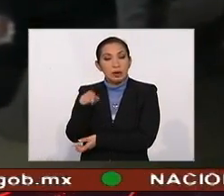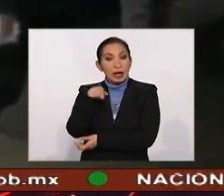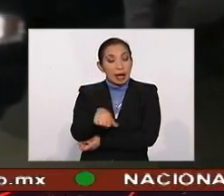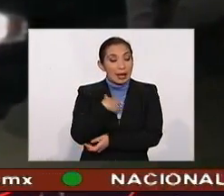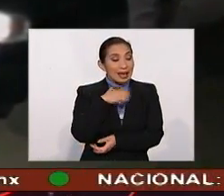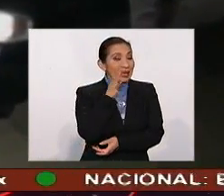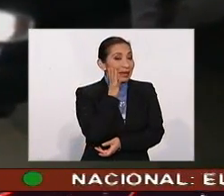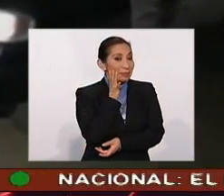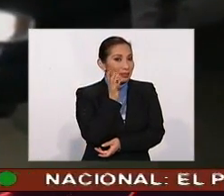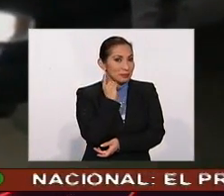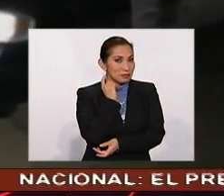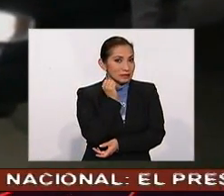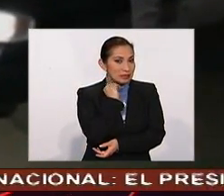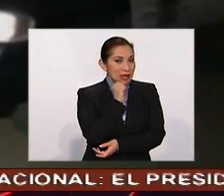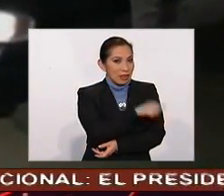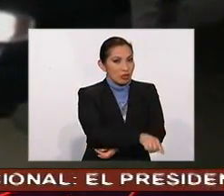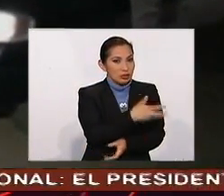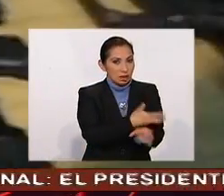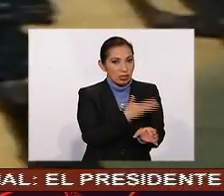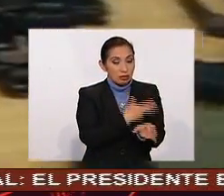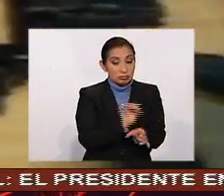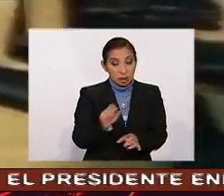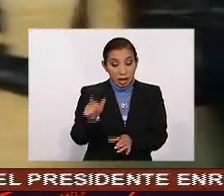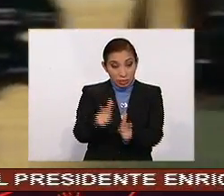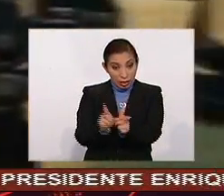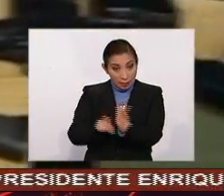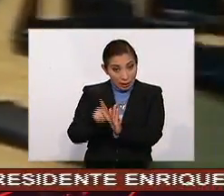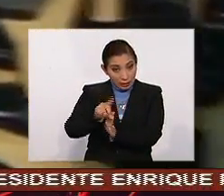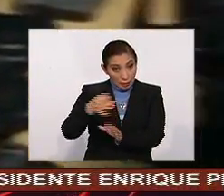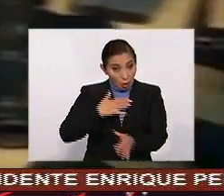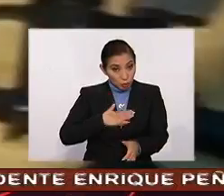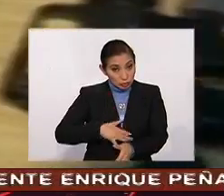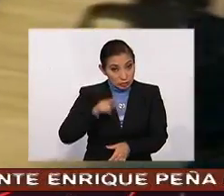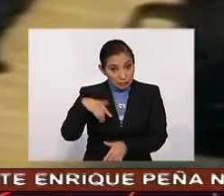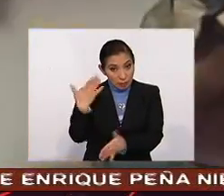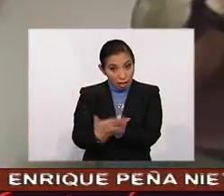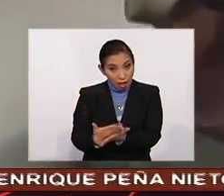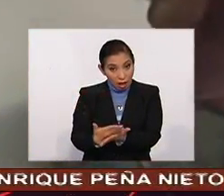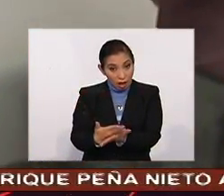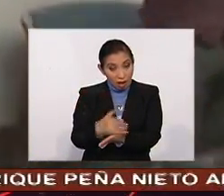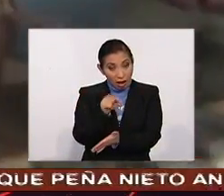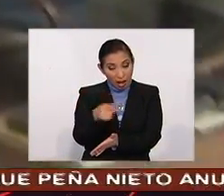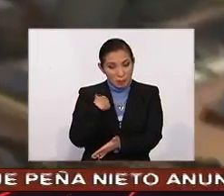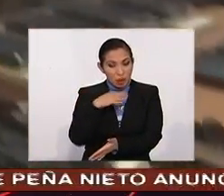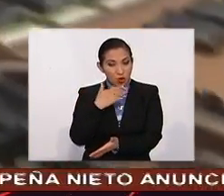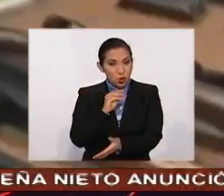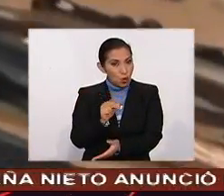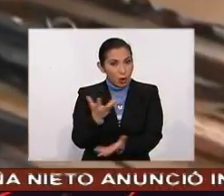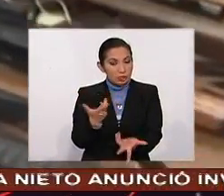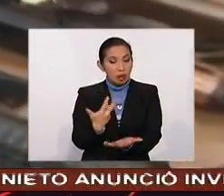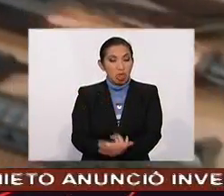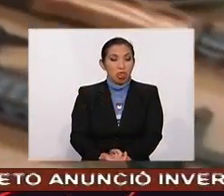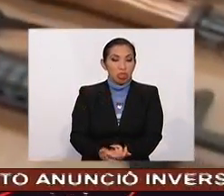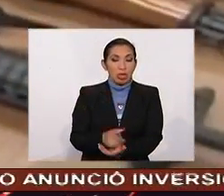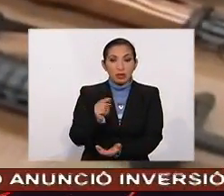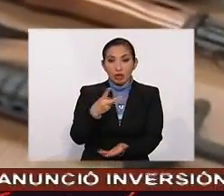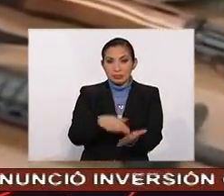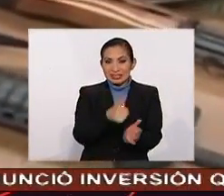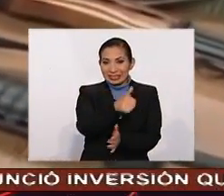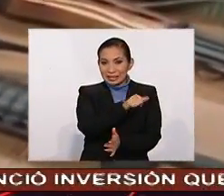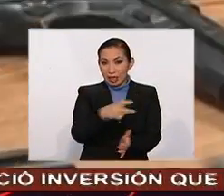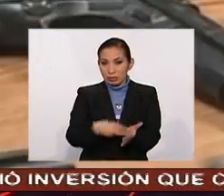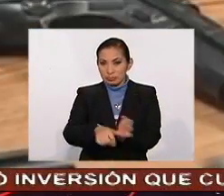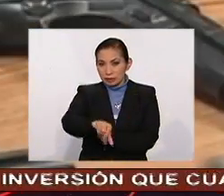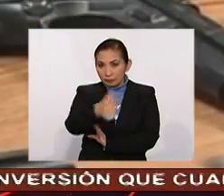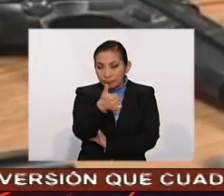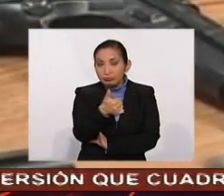Congreso podrá determinar si hubo negligencia por parte del Departamento de Justicia para frenar esa operación realizada de 2006 a